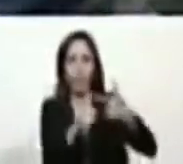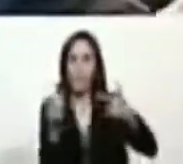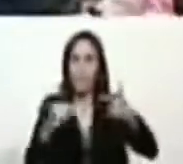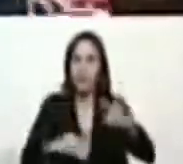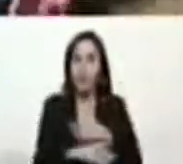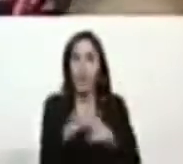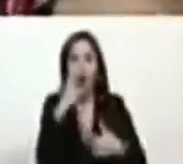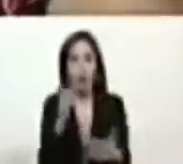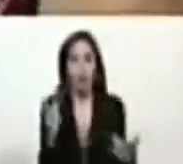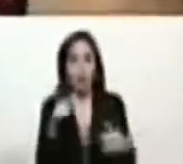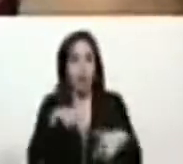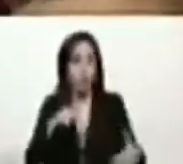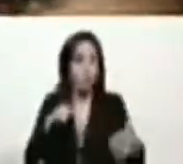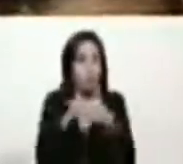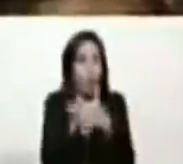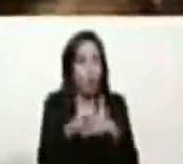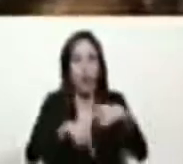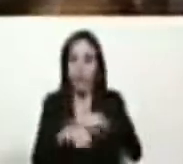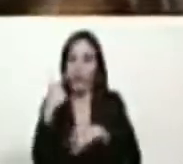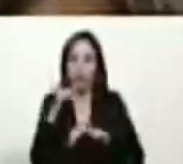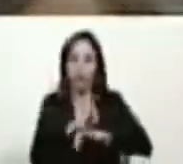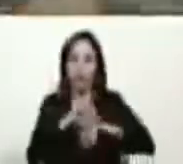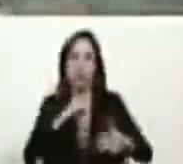asome la nariz, plomo con él.